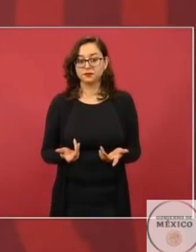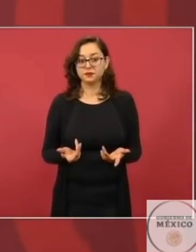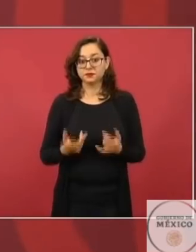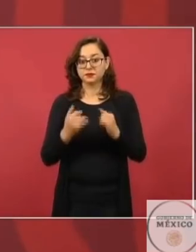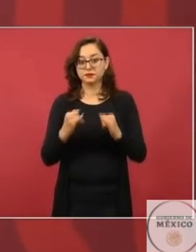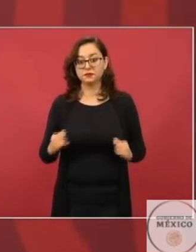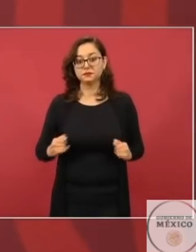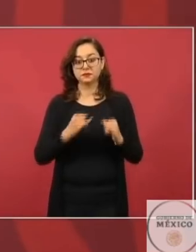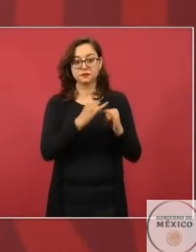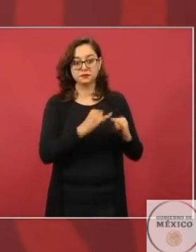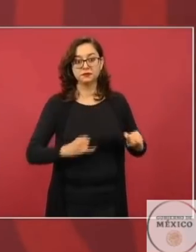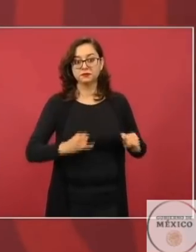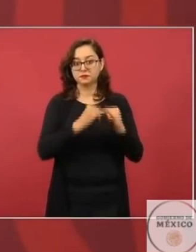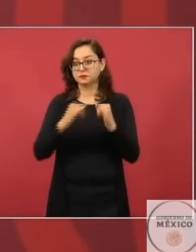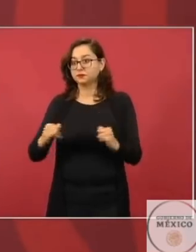instituciones,